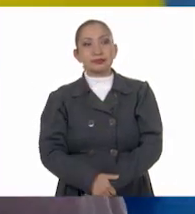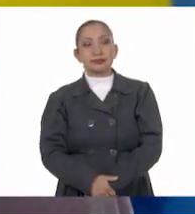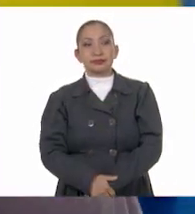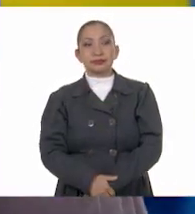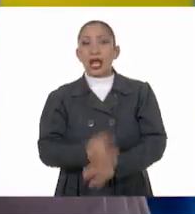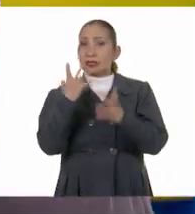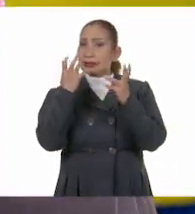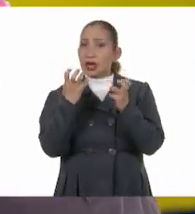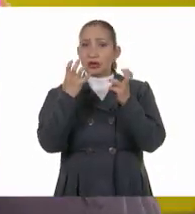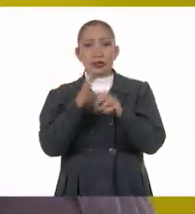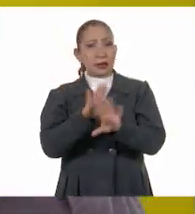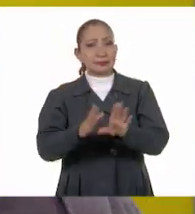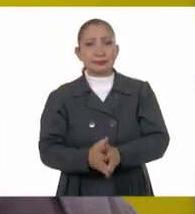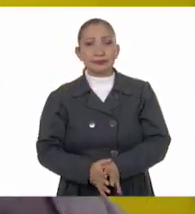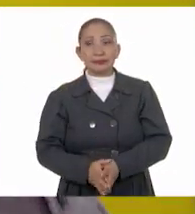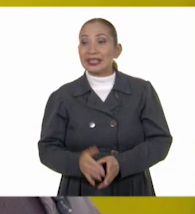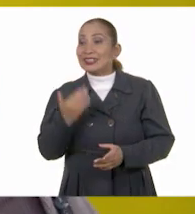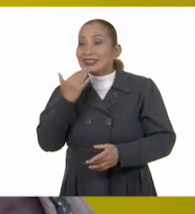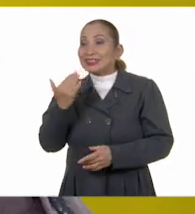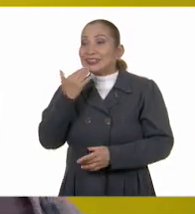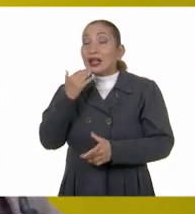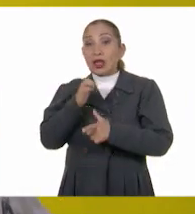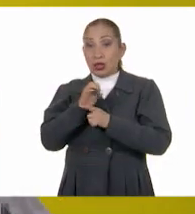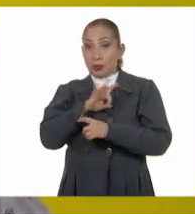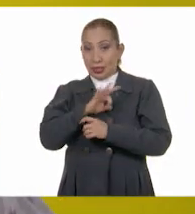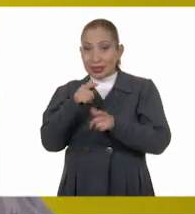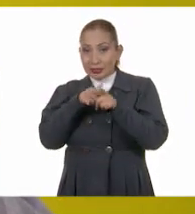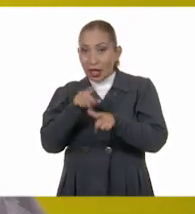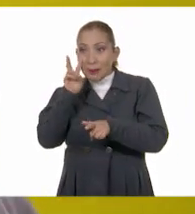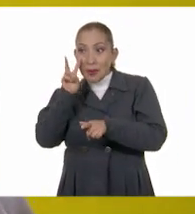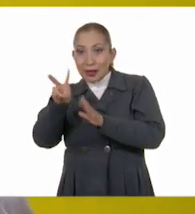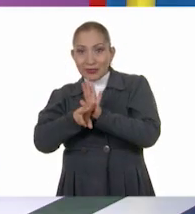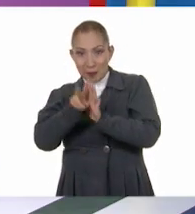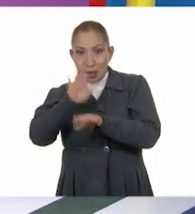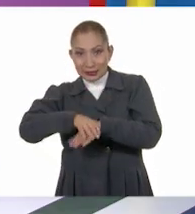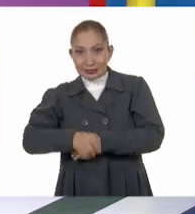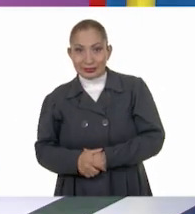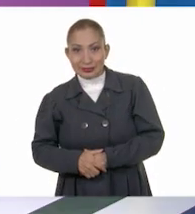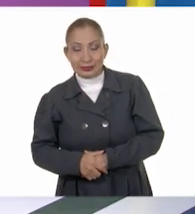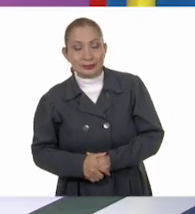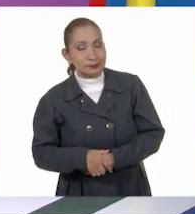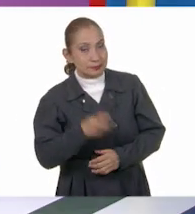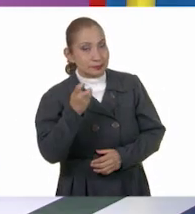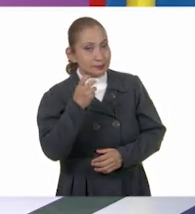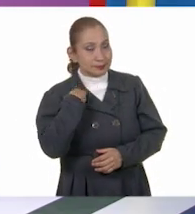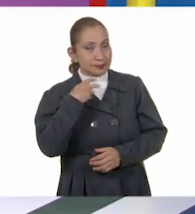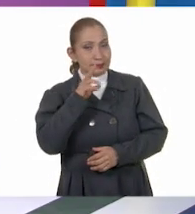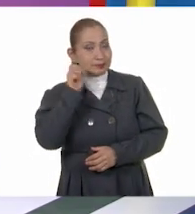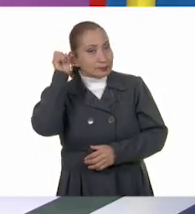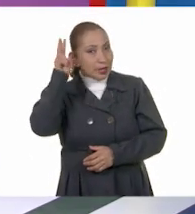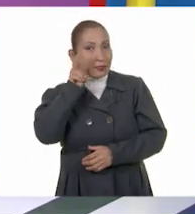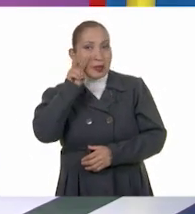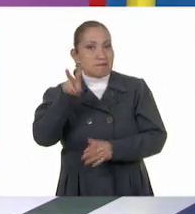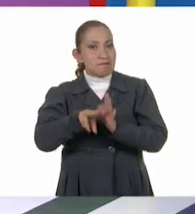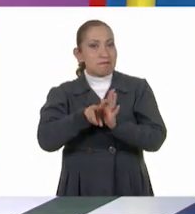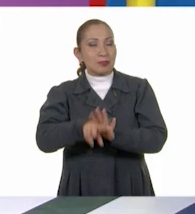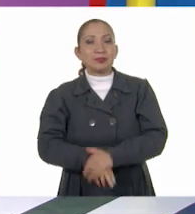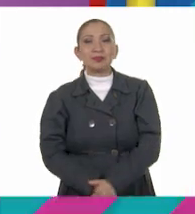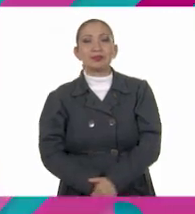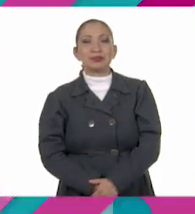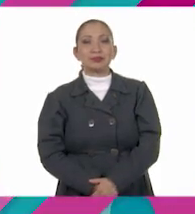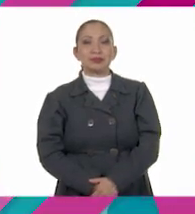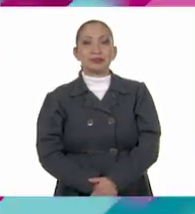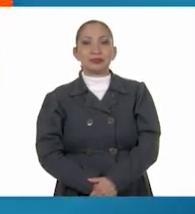secó? Sí. Muy bien. Entonces, ¿podemos seguir viendo el video? Exacto. Yo creo que sí, Raulito. Vamos a ver el video entonces.